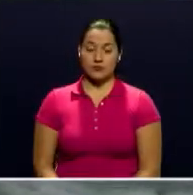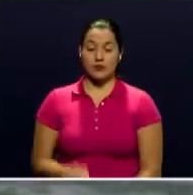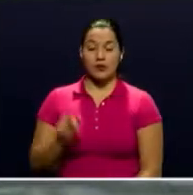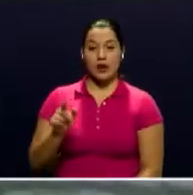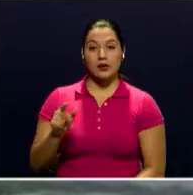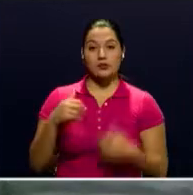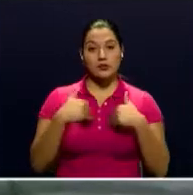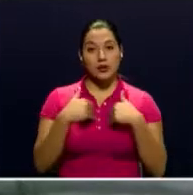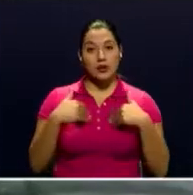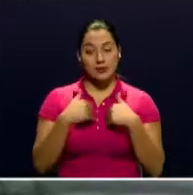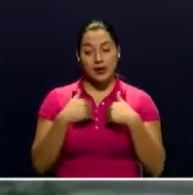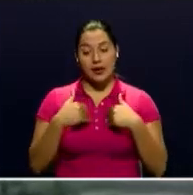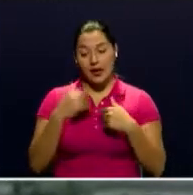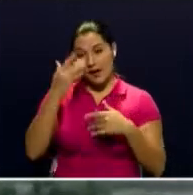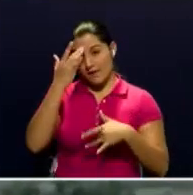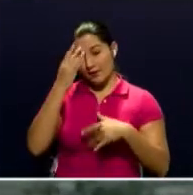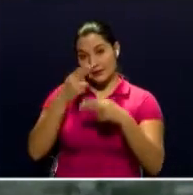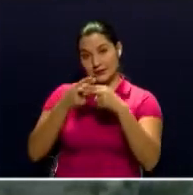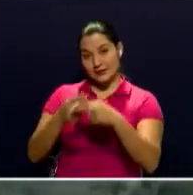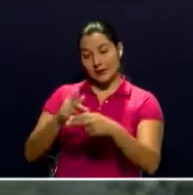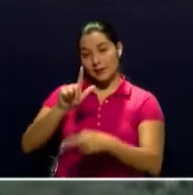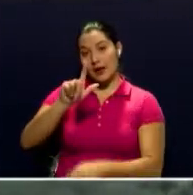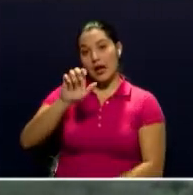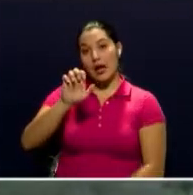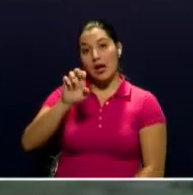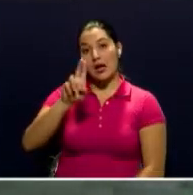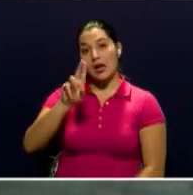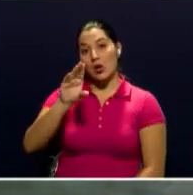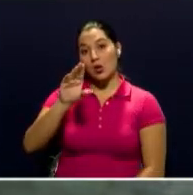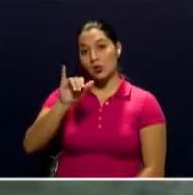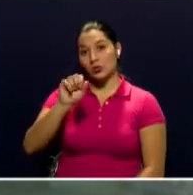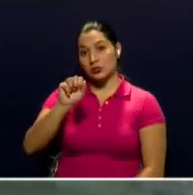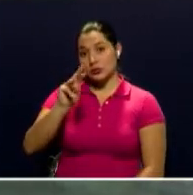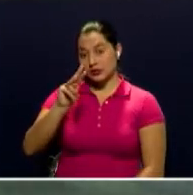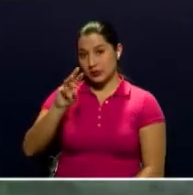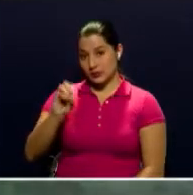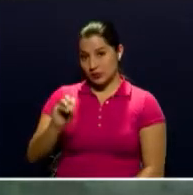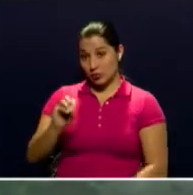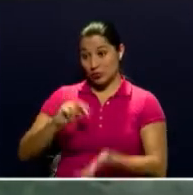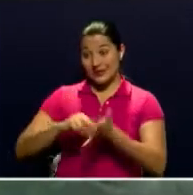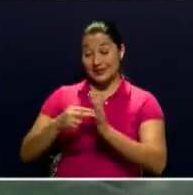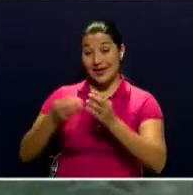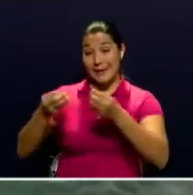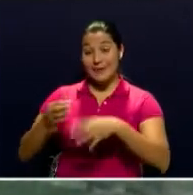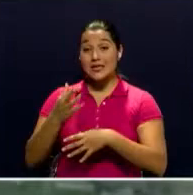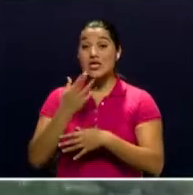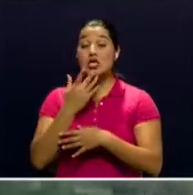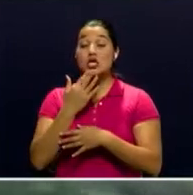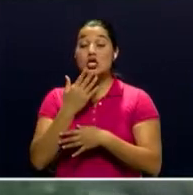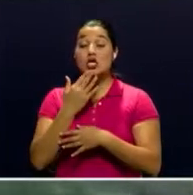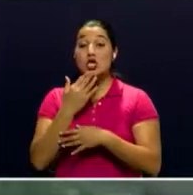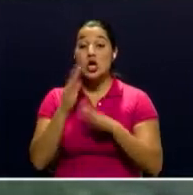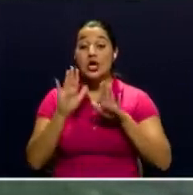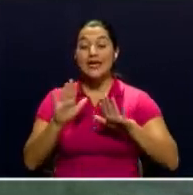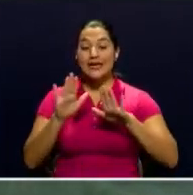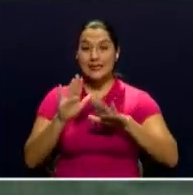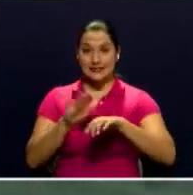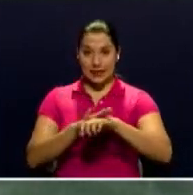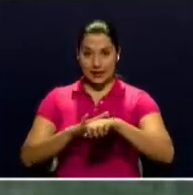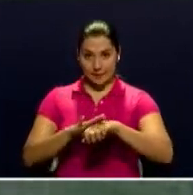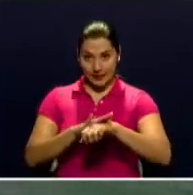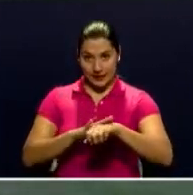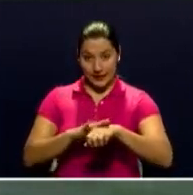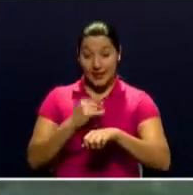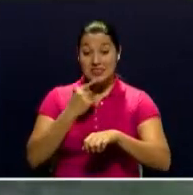animales, la enfermedad se le conoce como leucismo y se trata de la pérdida parcial de la pigmentación del color gris de sus pieles. Según